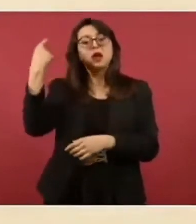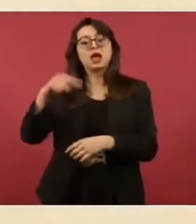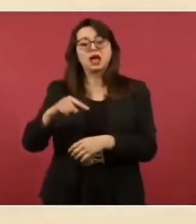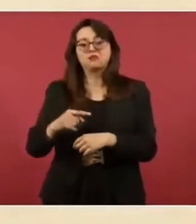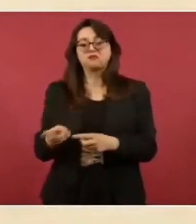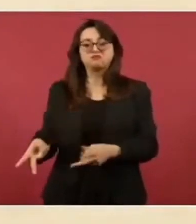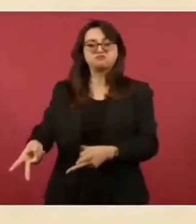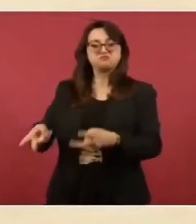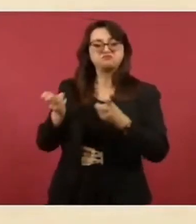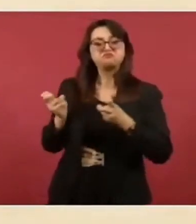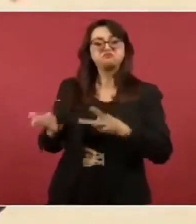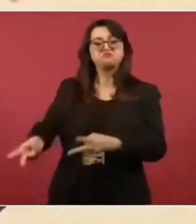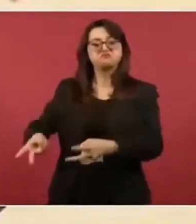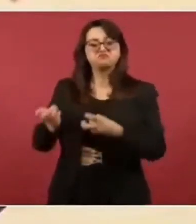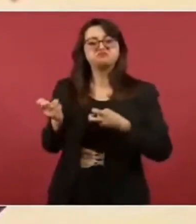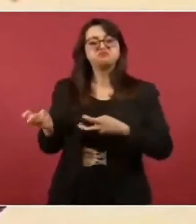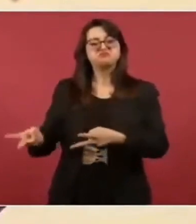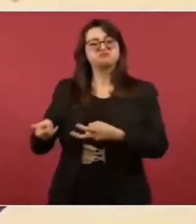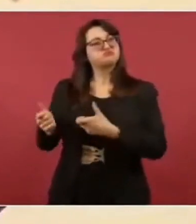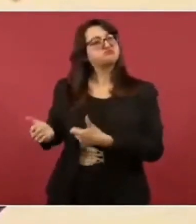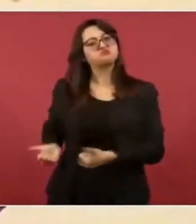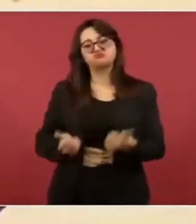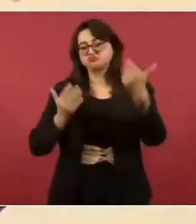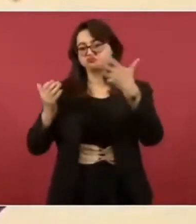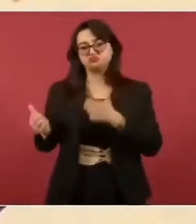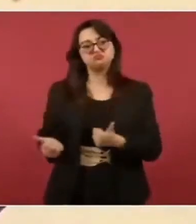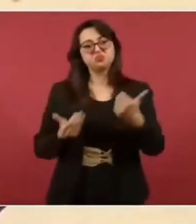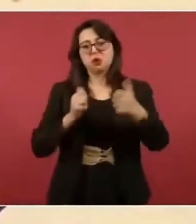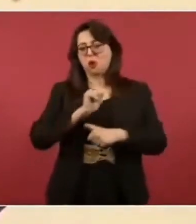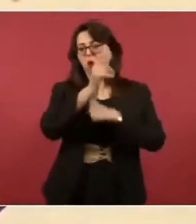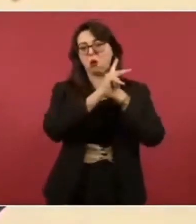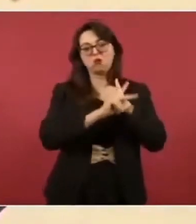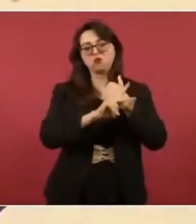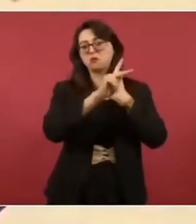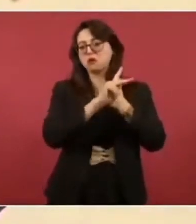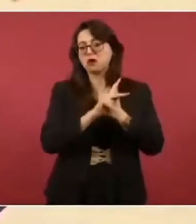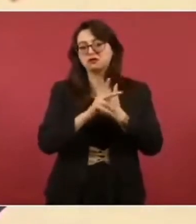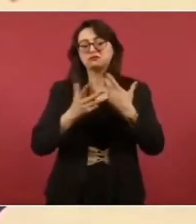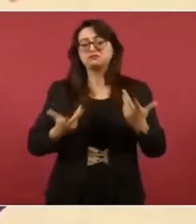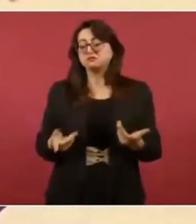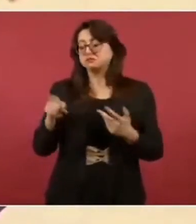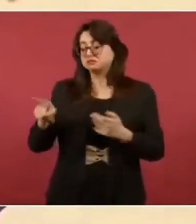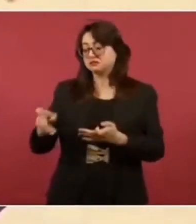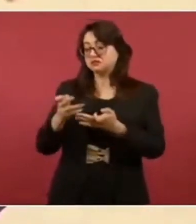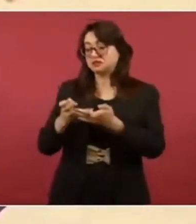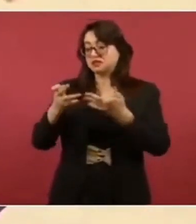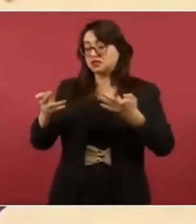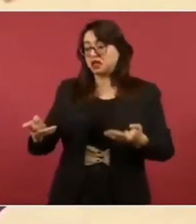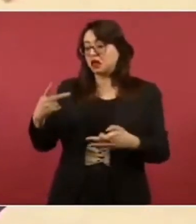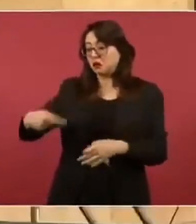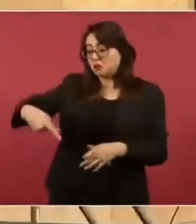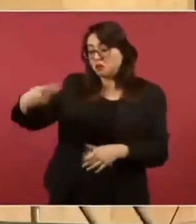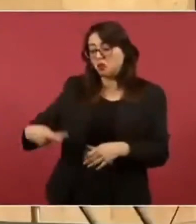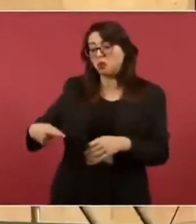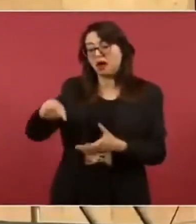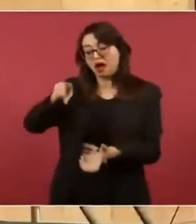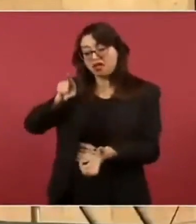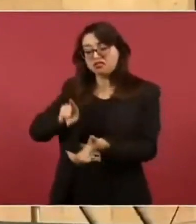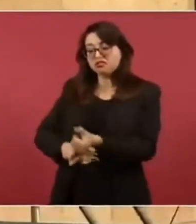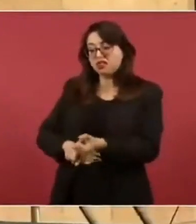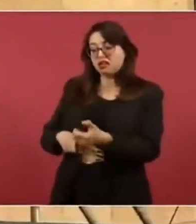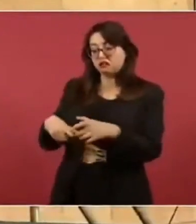puso importantes recursos naturales en el subsuelo de México para aumentar